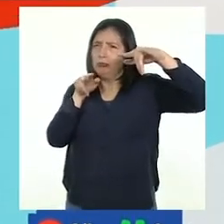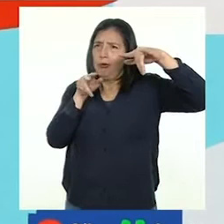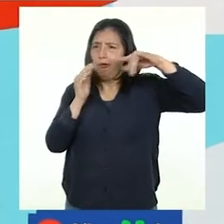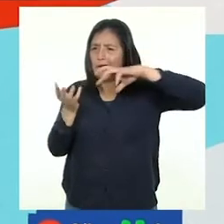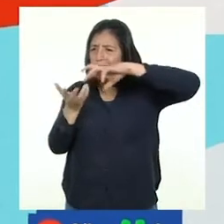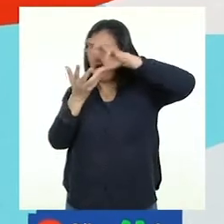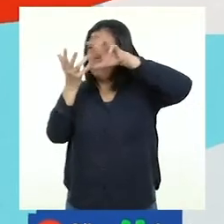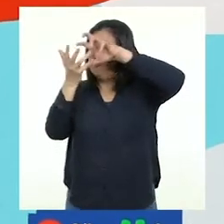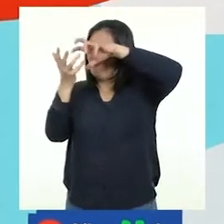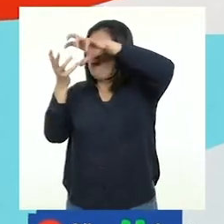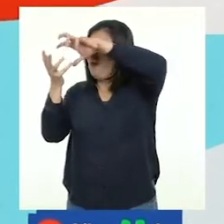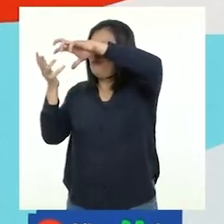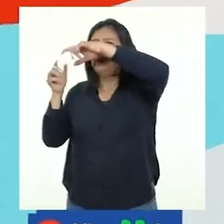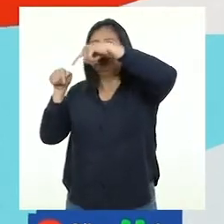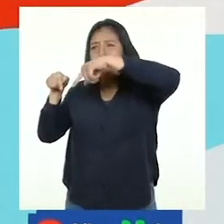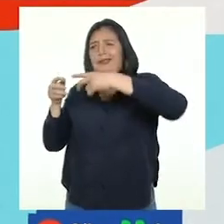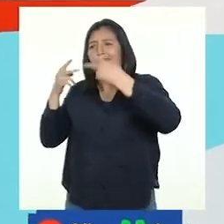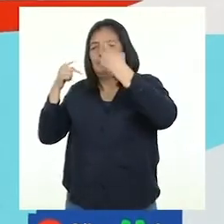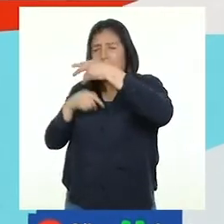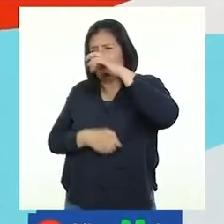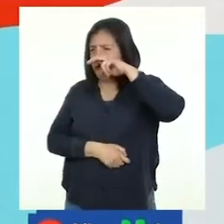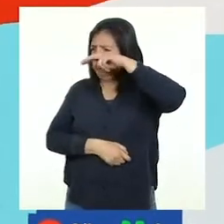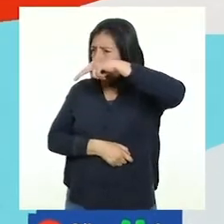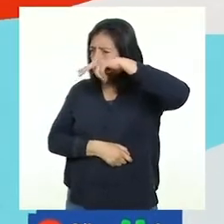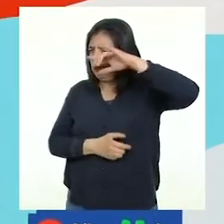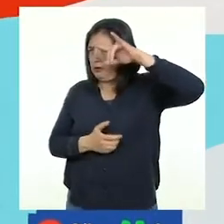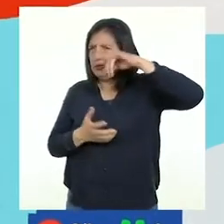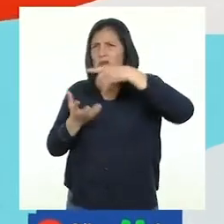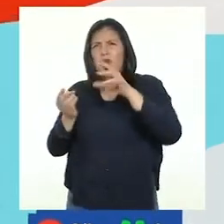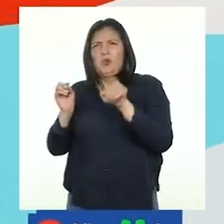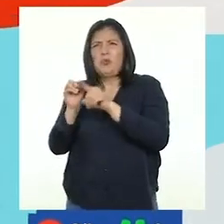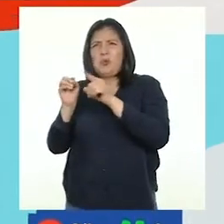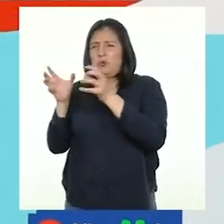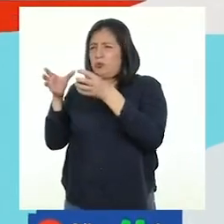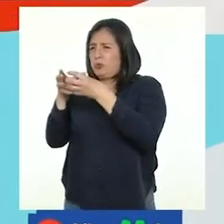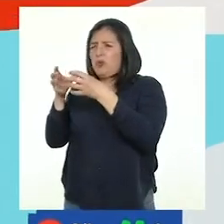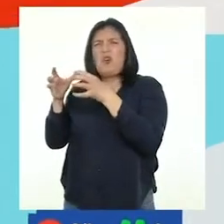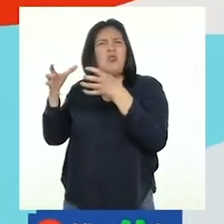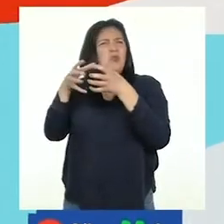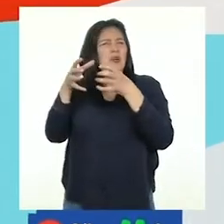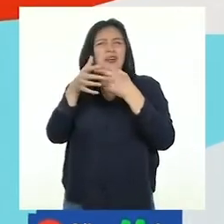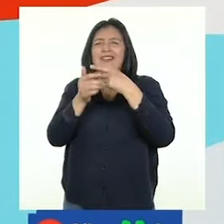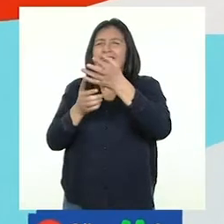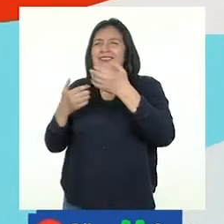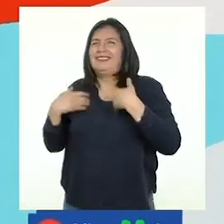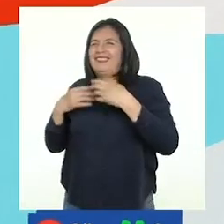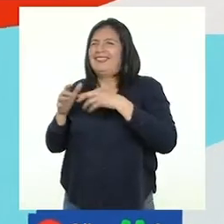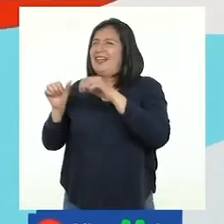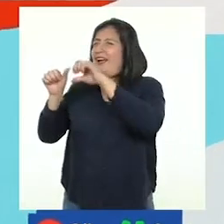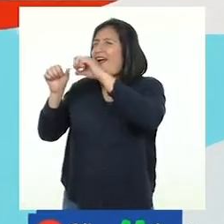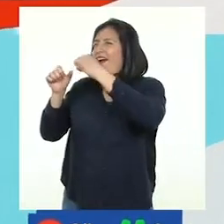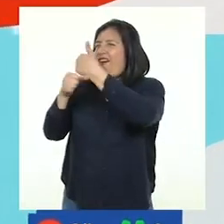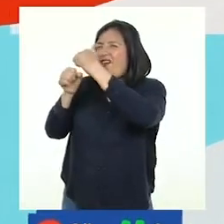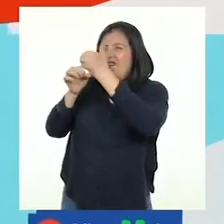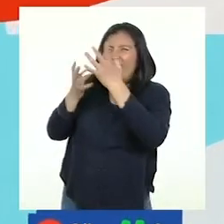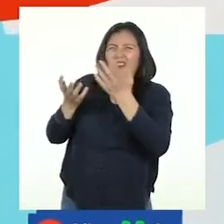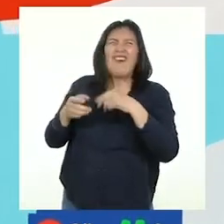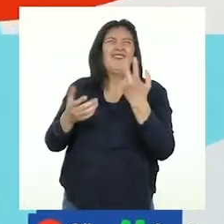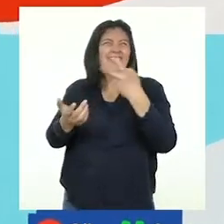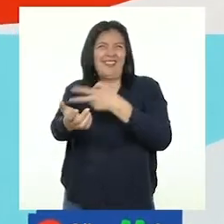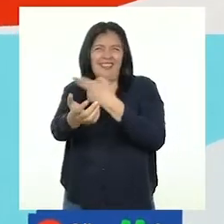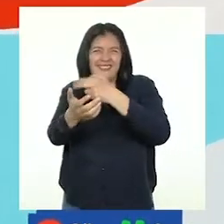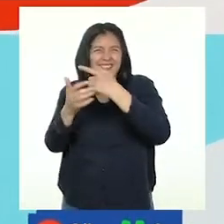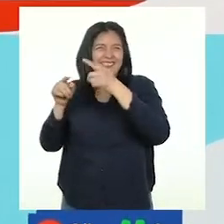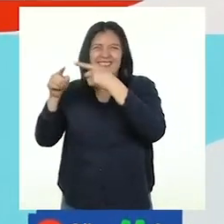fueron las nubes sobre Iquitos. Observé que las nubes eran como cúmulos, es decir, que tenían formas de borreguitos de